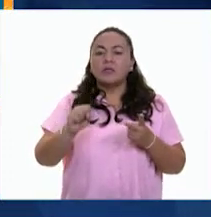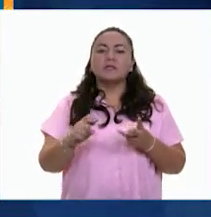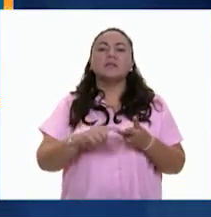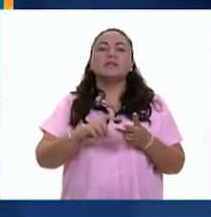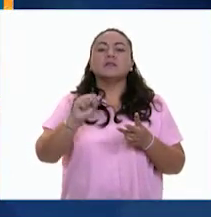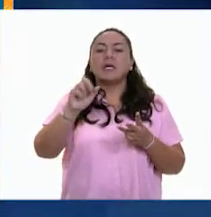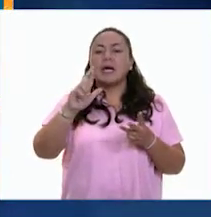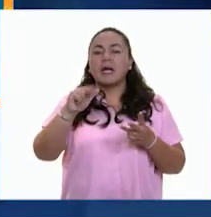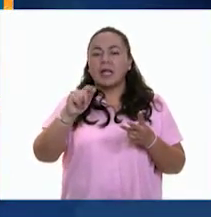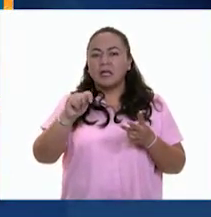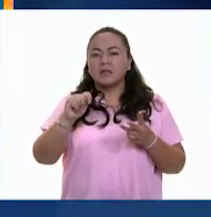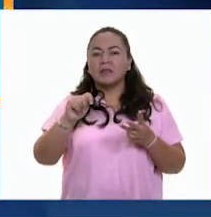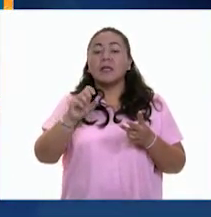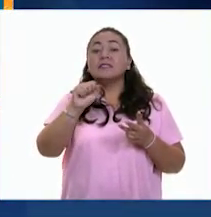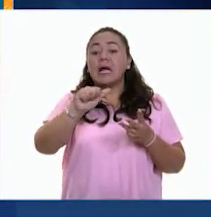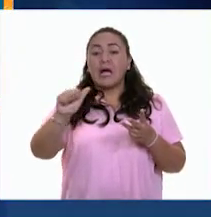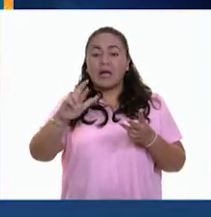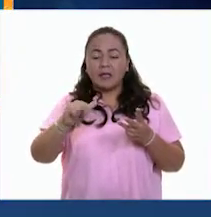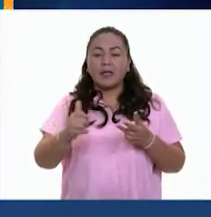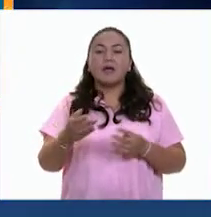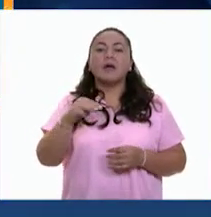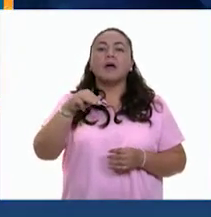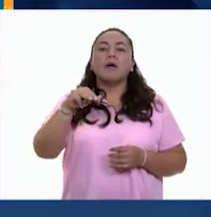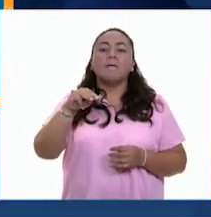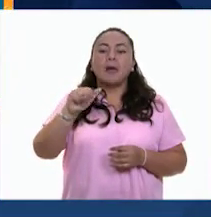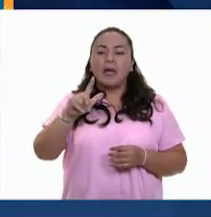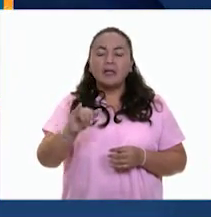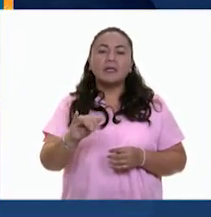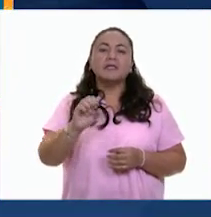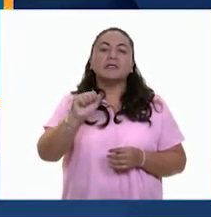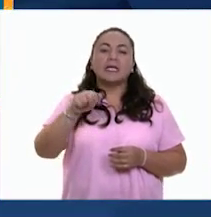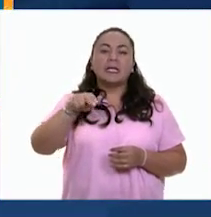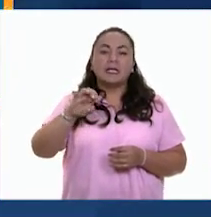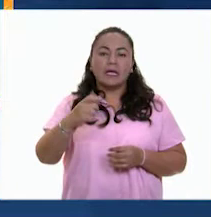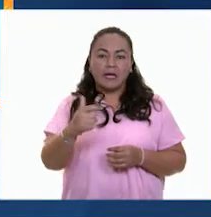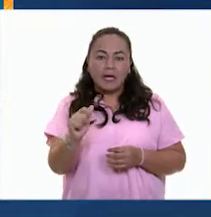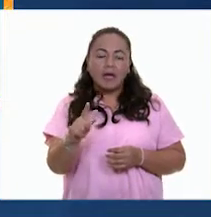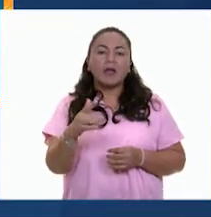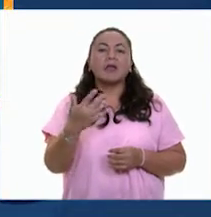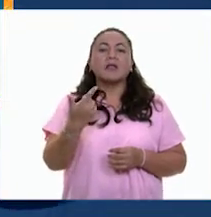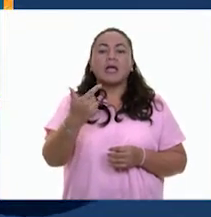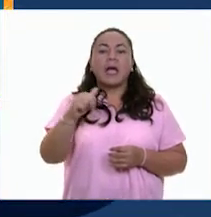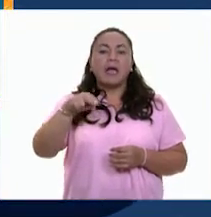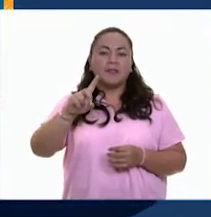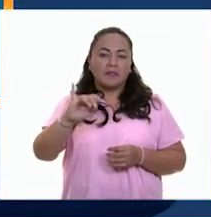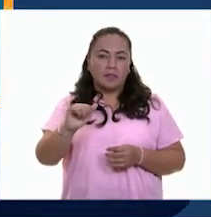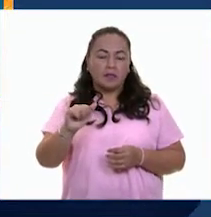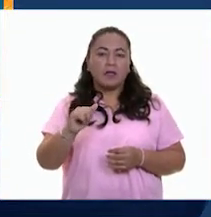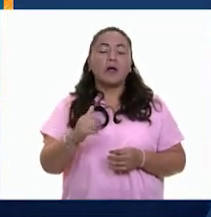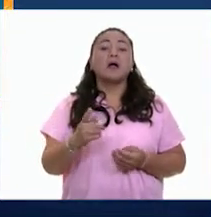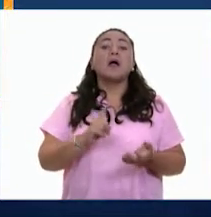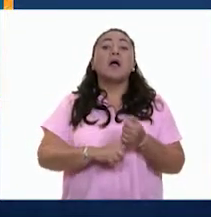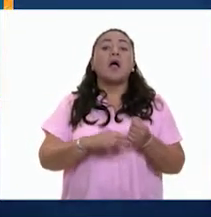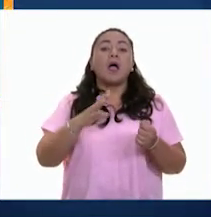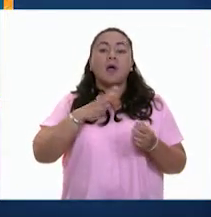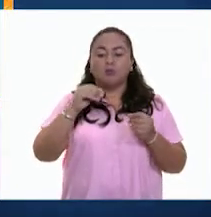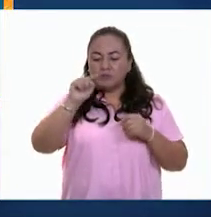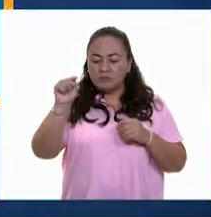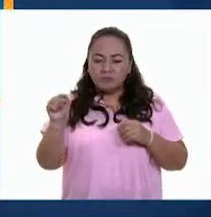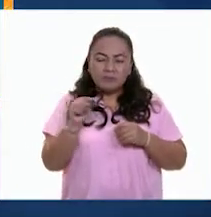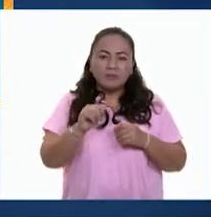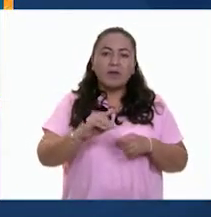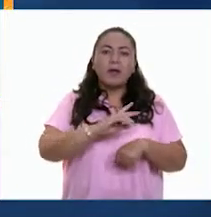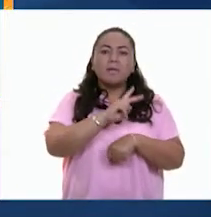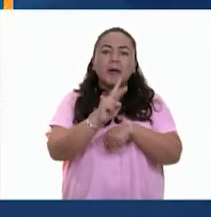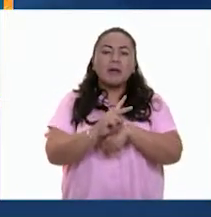Sahara Occidental, Mauritania, Malí, Senegal y Gambia. En Asia también son muchos los países que